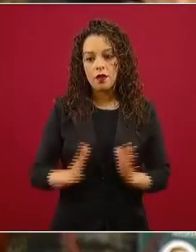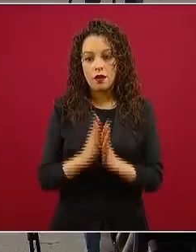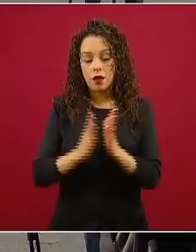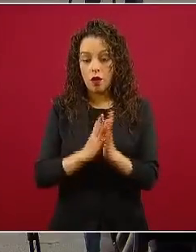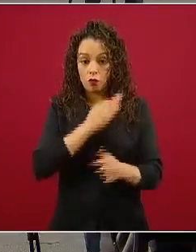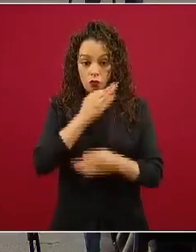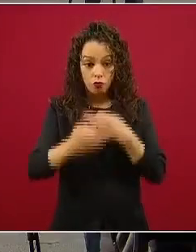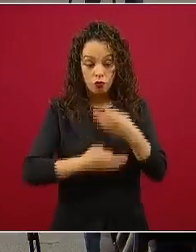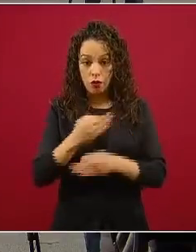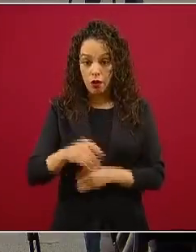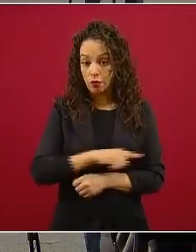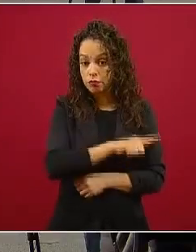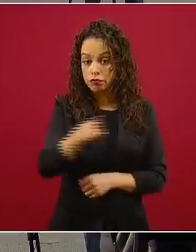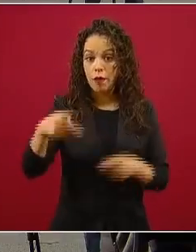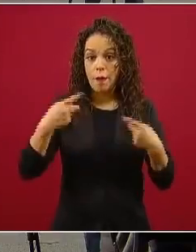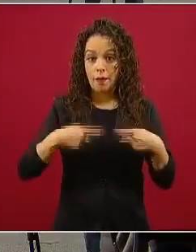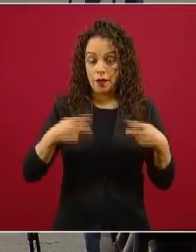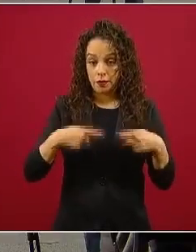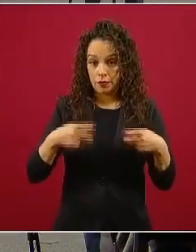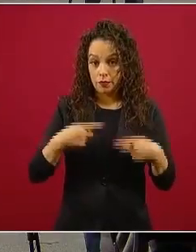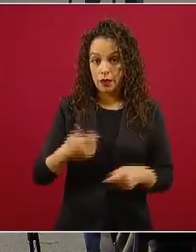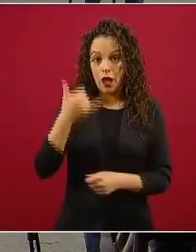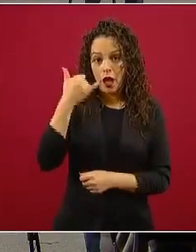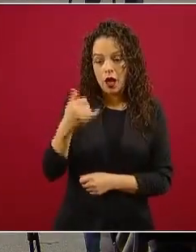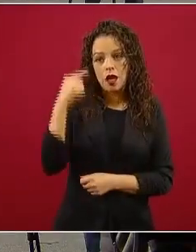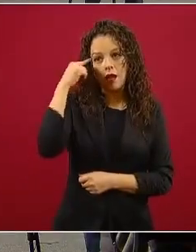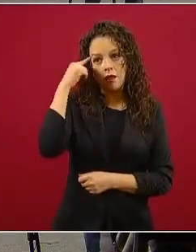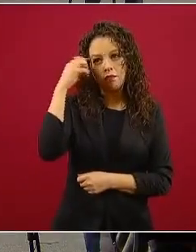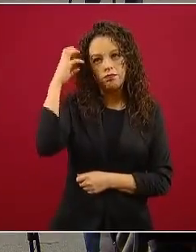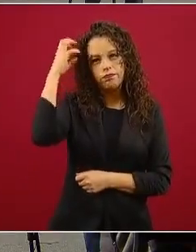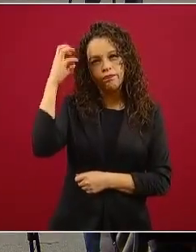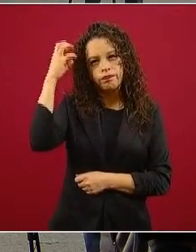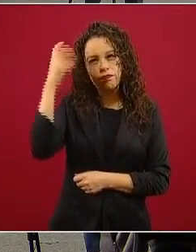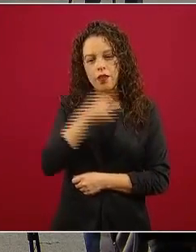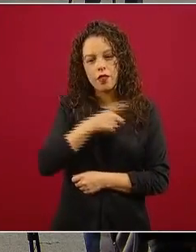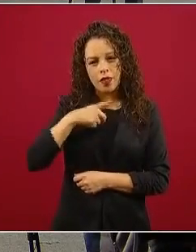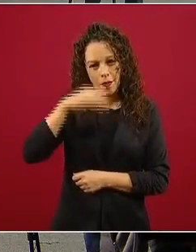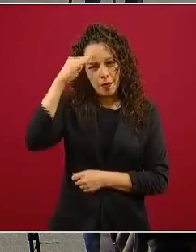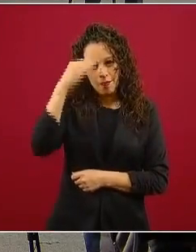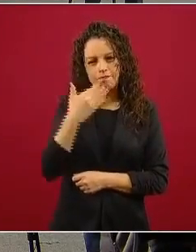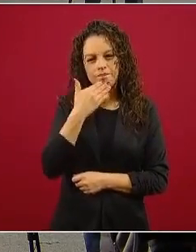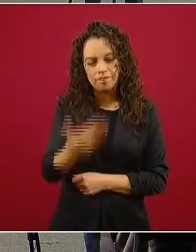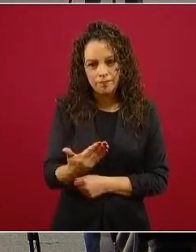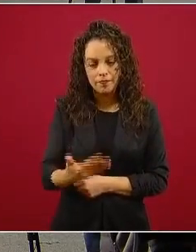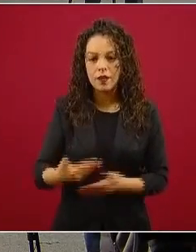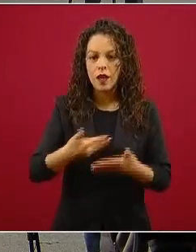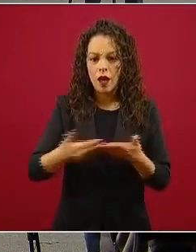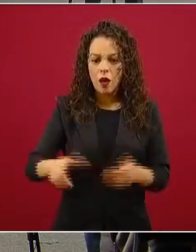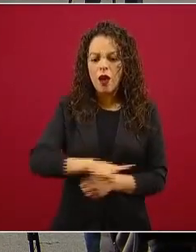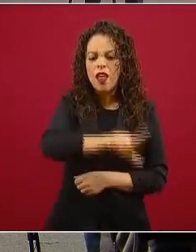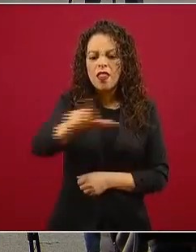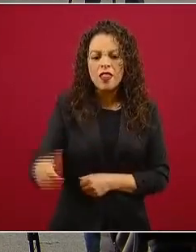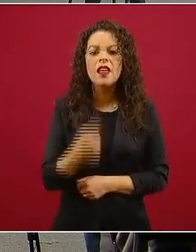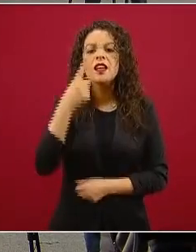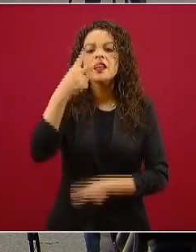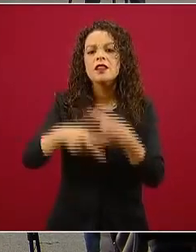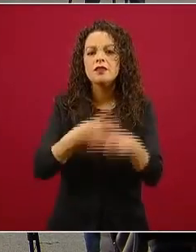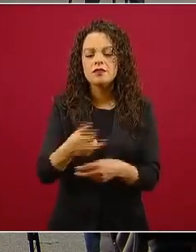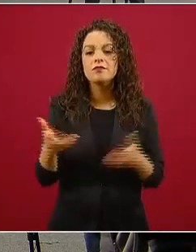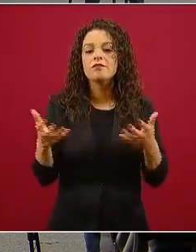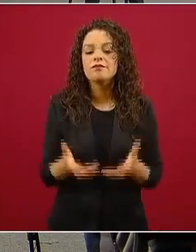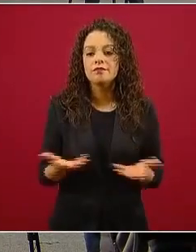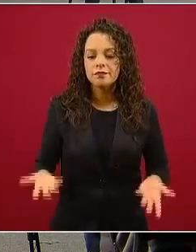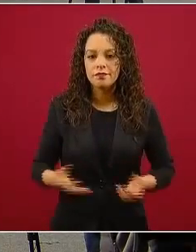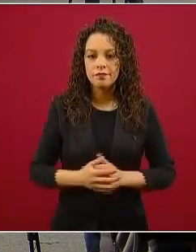de todas estas gentes con las que ha generado empatía. ¿Qué sigue? ¿Qué tareas hay para estos ciudadanos en